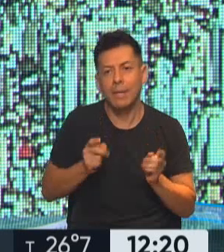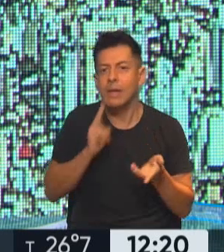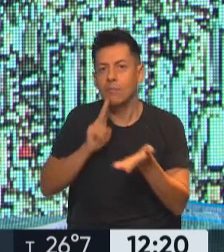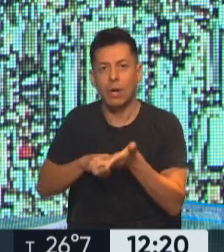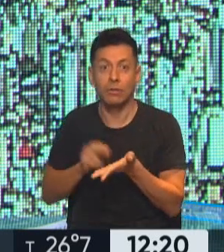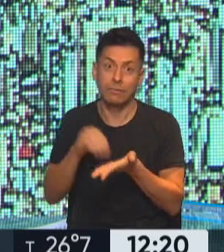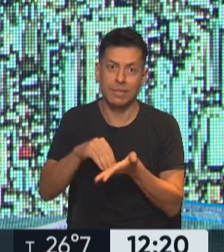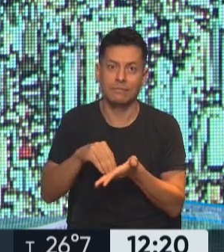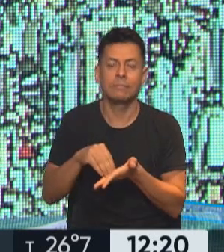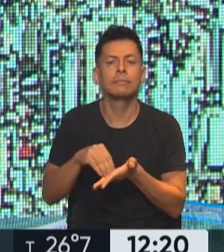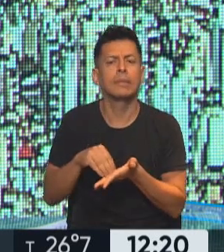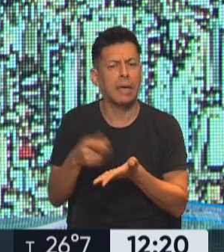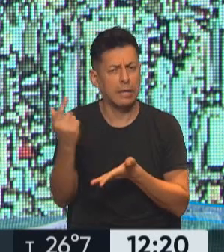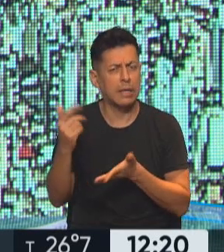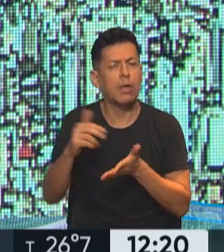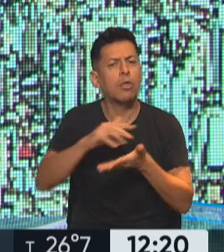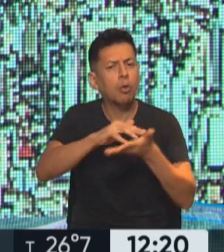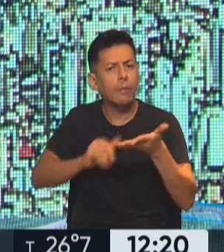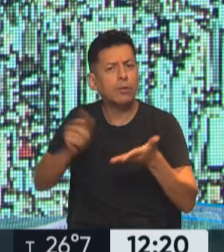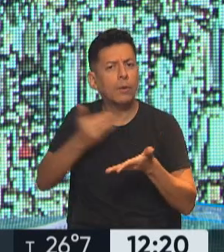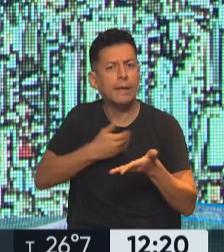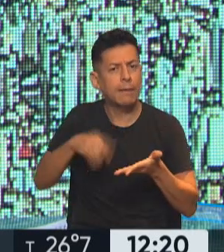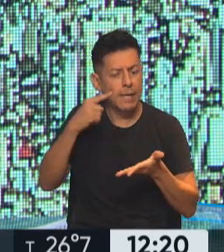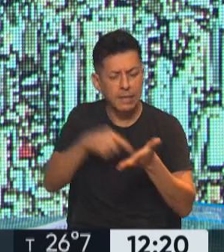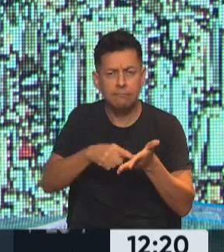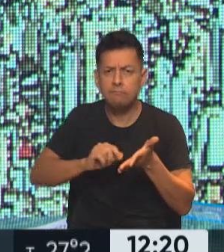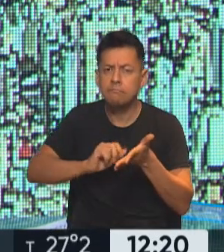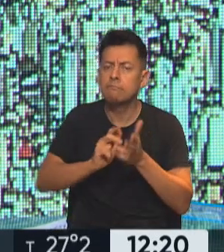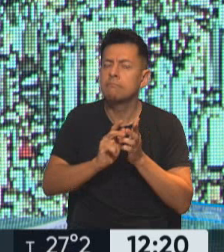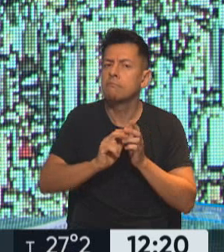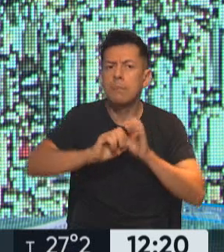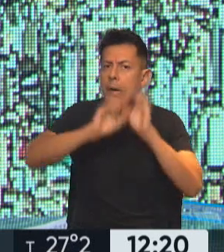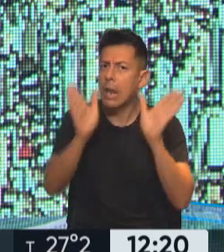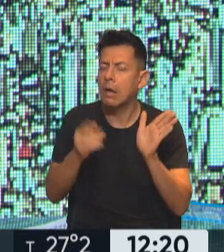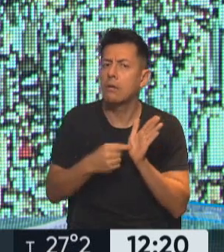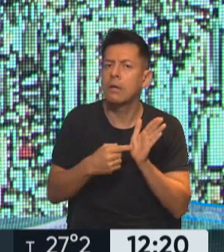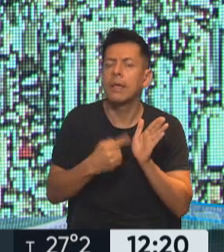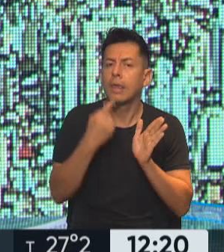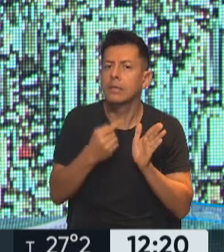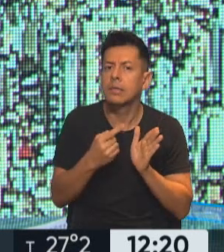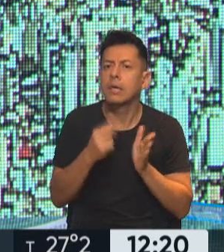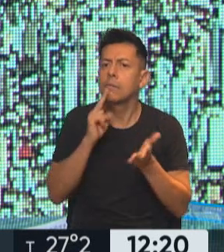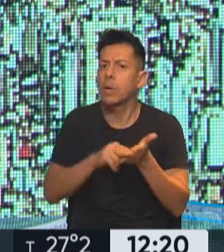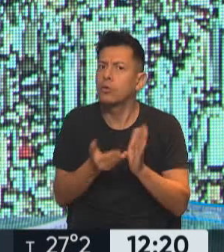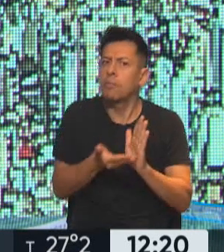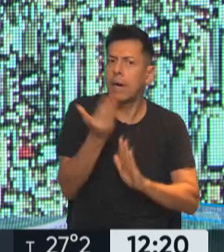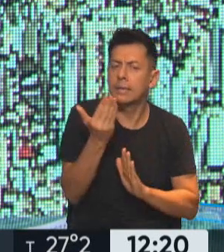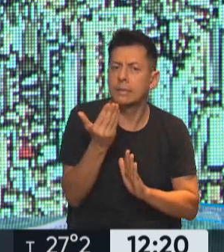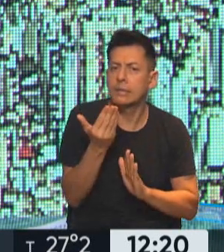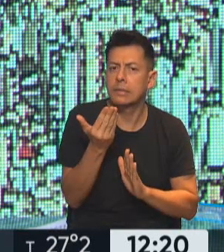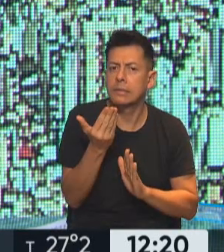más explícito un documento del fondo que habló y propuso impuestos temporalmente más altos sobre los